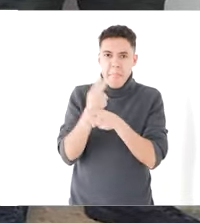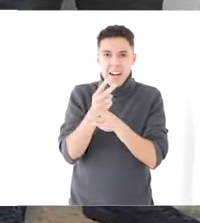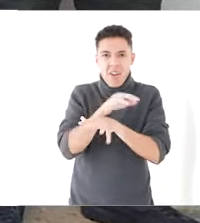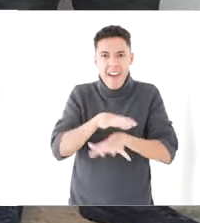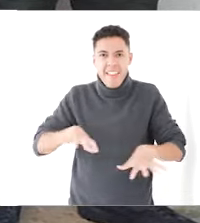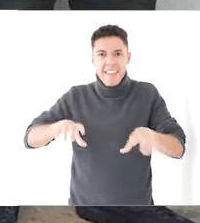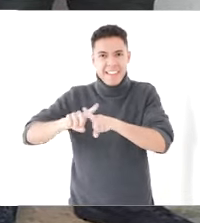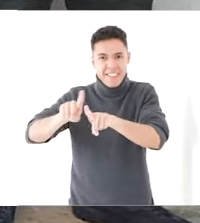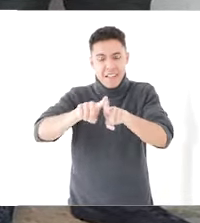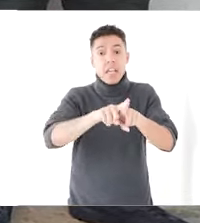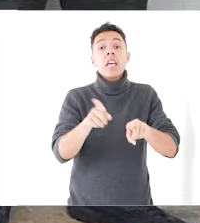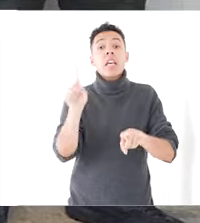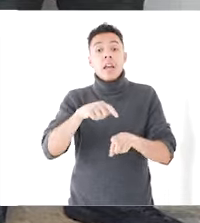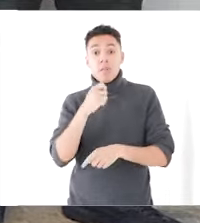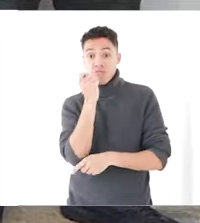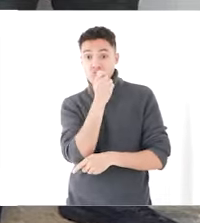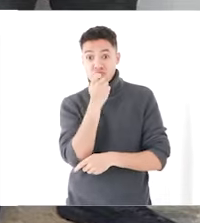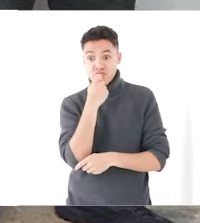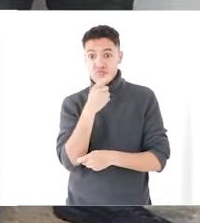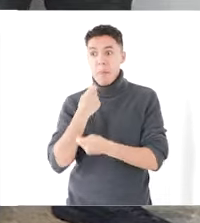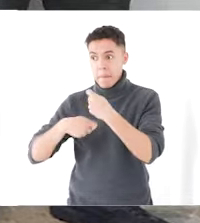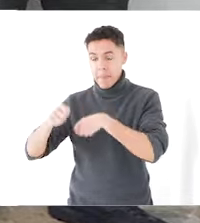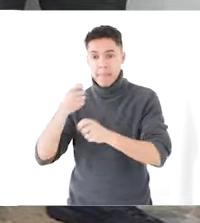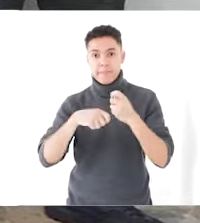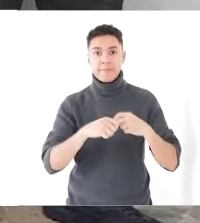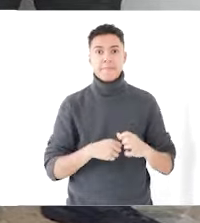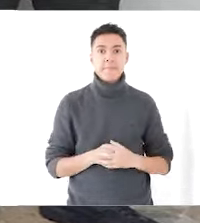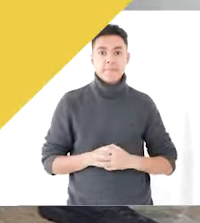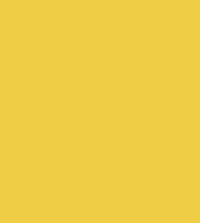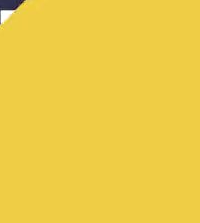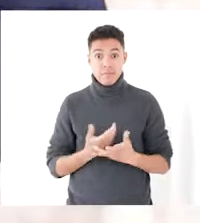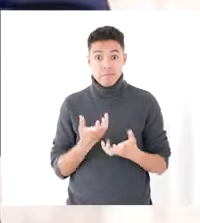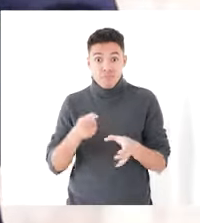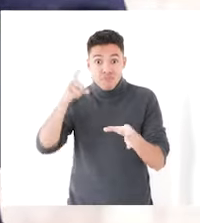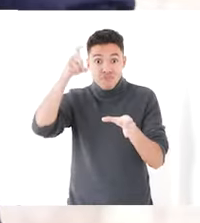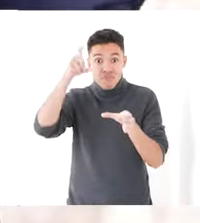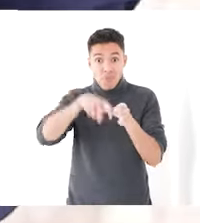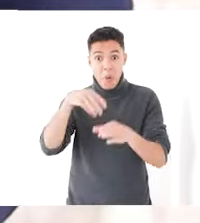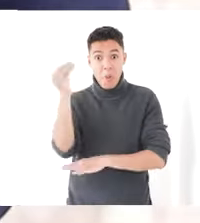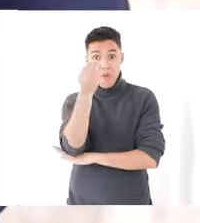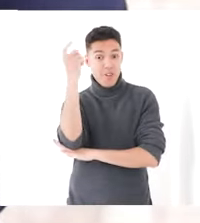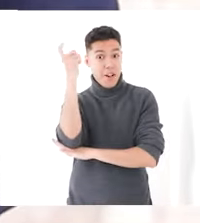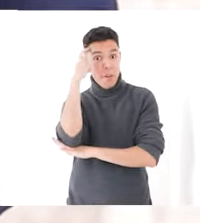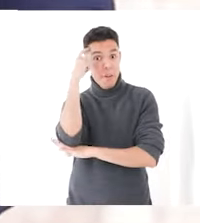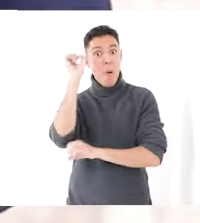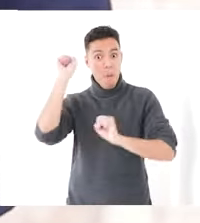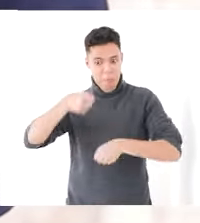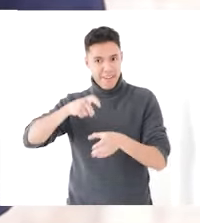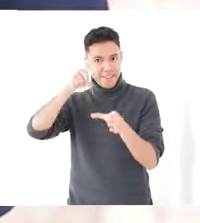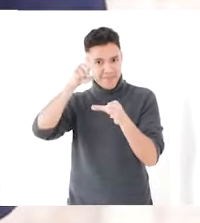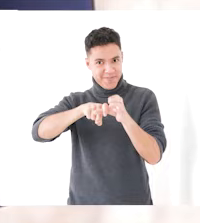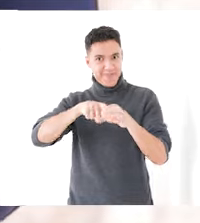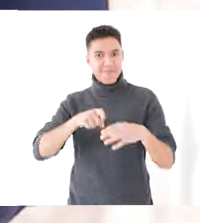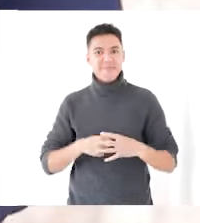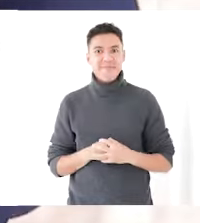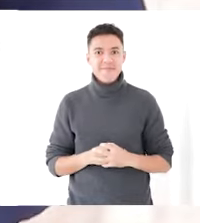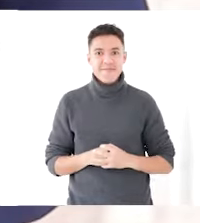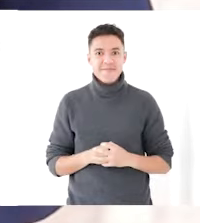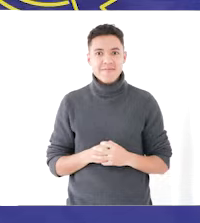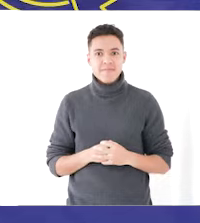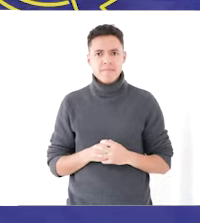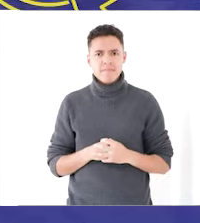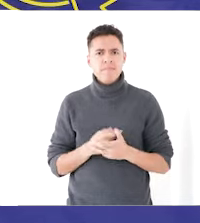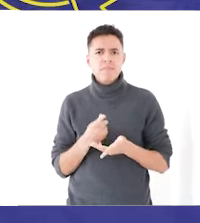de concierto para delinquir y tráfico y porte de estupefacientes. Ampliamos las fechas de inscripción para el programa Mosquera